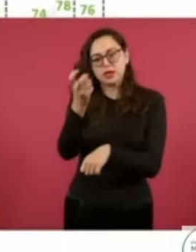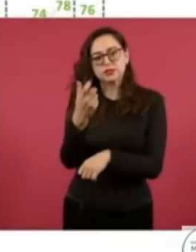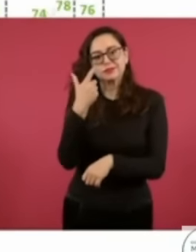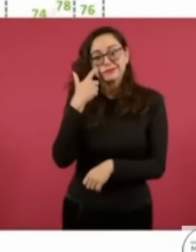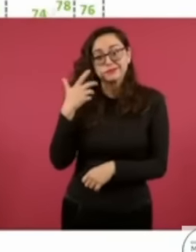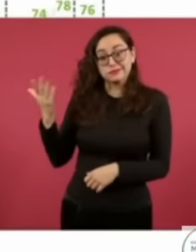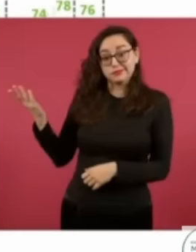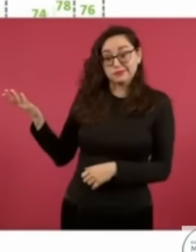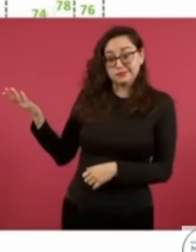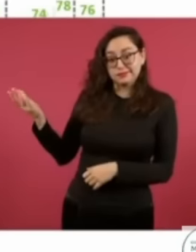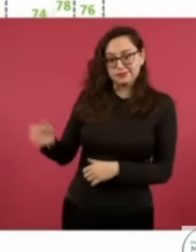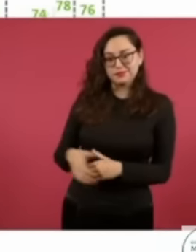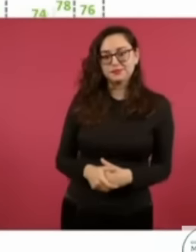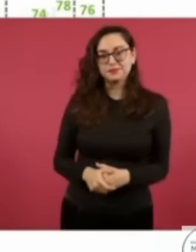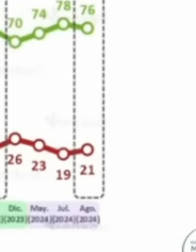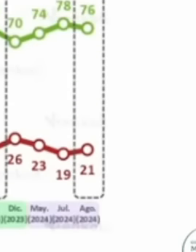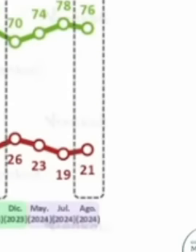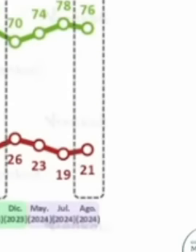Y vaya